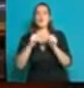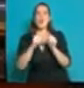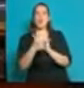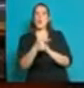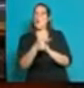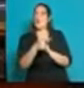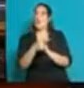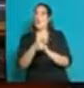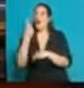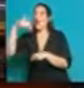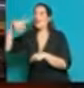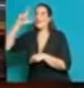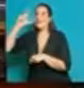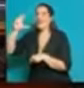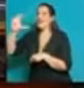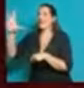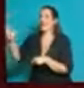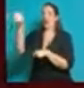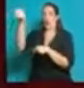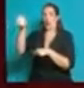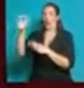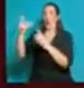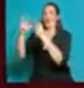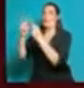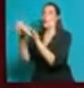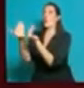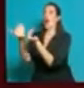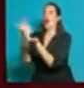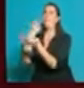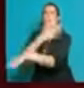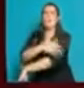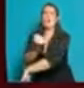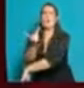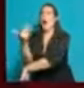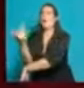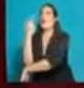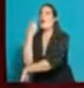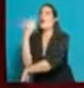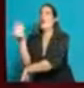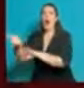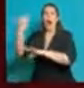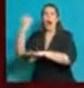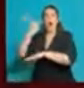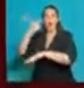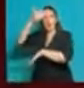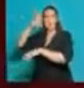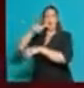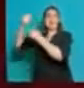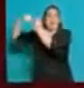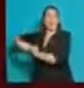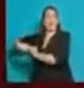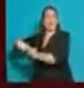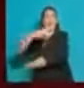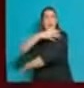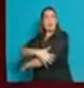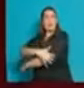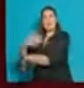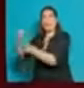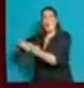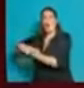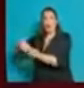Recuperamos el INDEC y volvimos a ver la realidad. Teníamos una pobreza del 32,2%. Pero